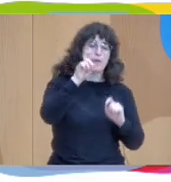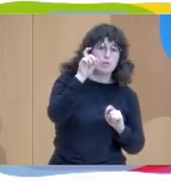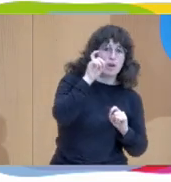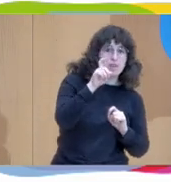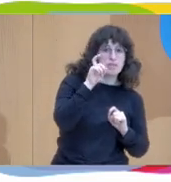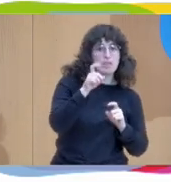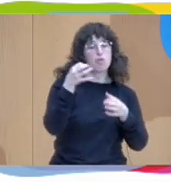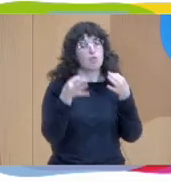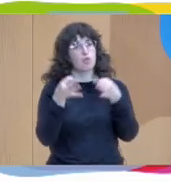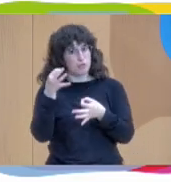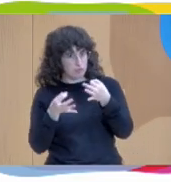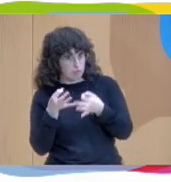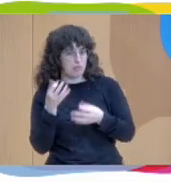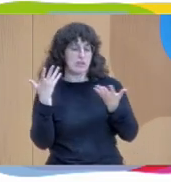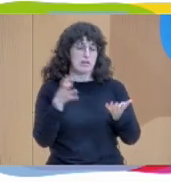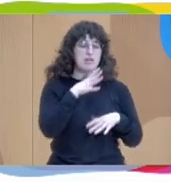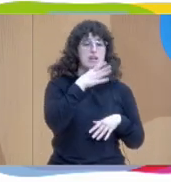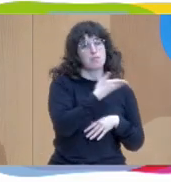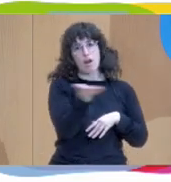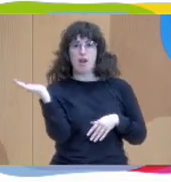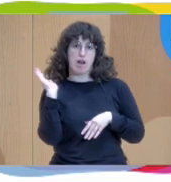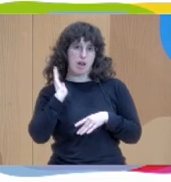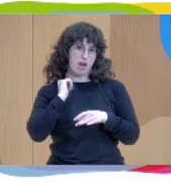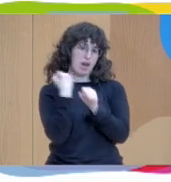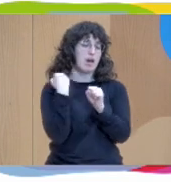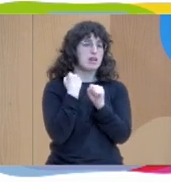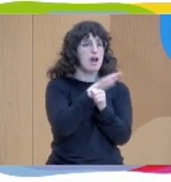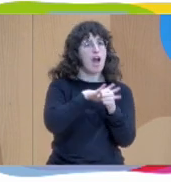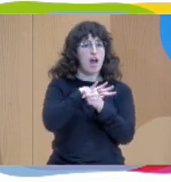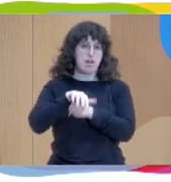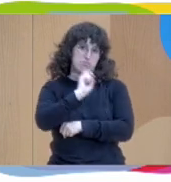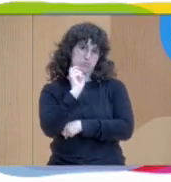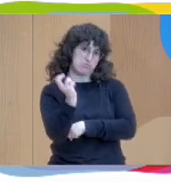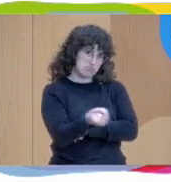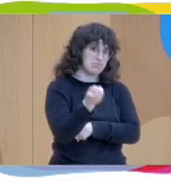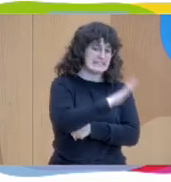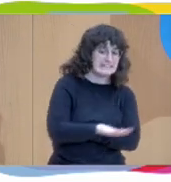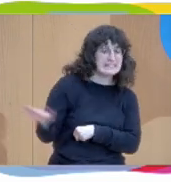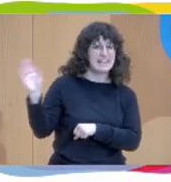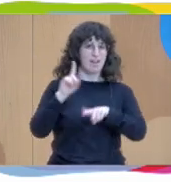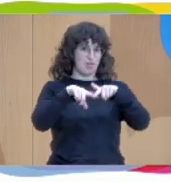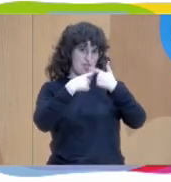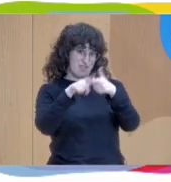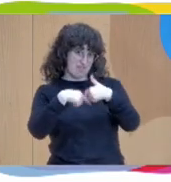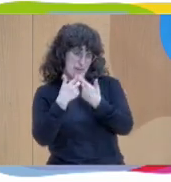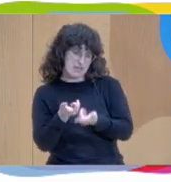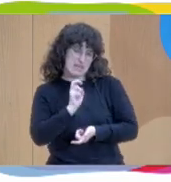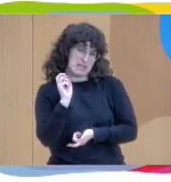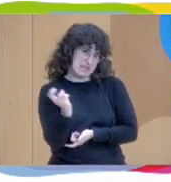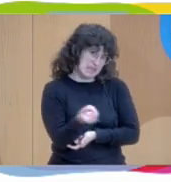Justicia y que trabajan Bueno pues en distintos eh Campos Campos como menores familias Y bueno pues